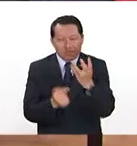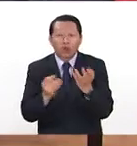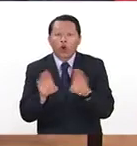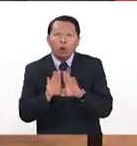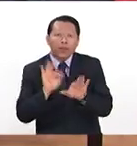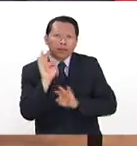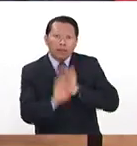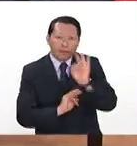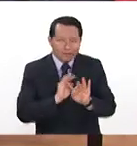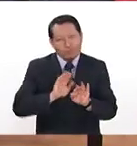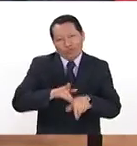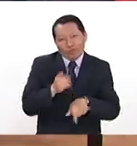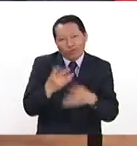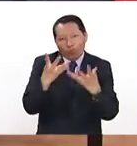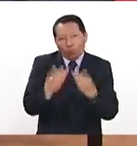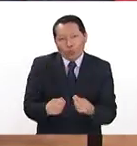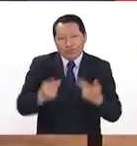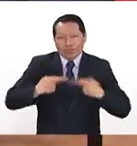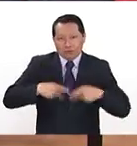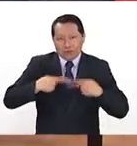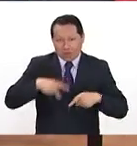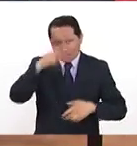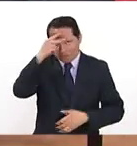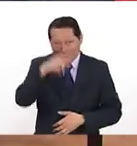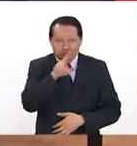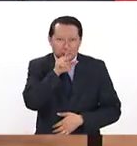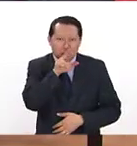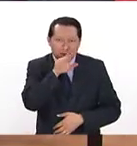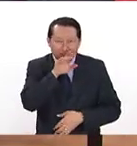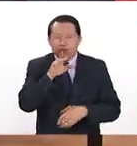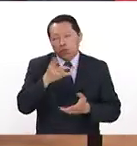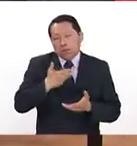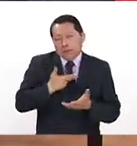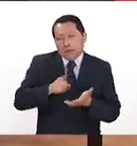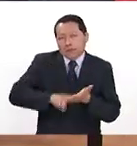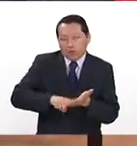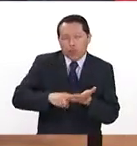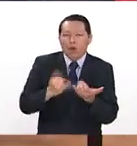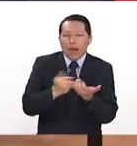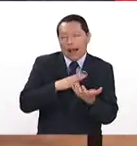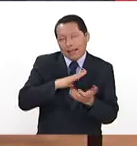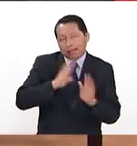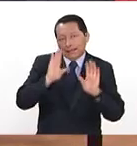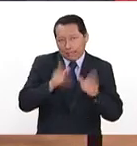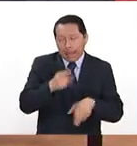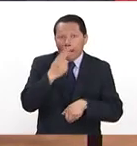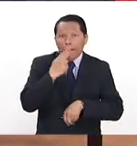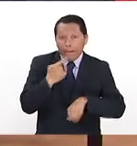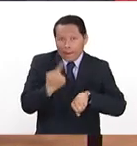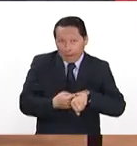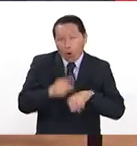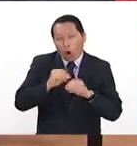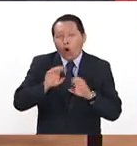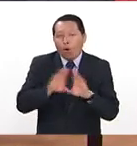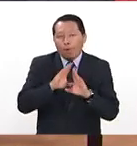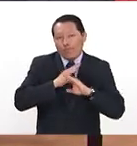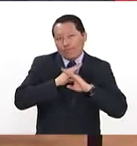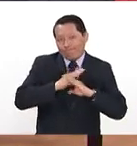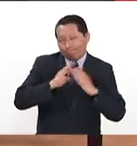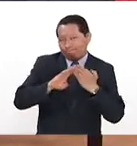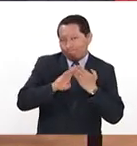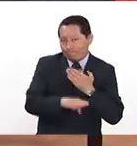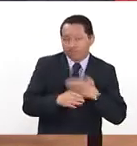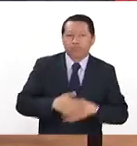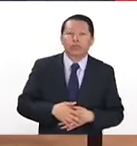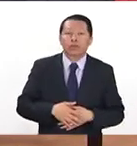preocupa, por supuesto, a muchos mexicanos, ¿no? Los que padecen diabetes, pero también cómo lo prevenimos. Muchísimas gracias por estar con nosotros. Muy buenos días. Gracias por la oportunidad y